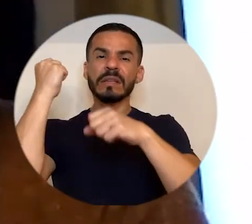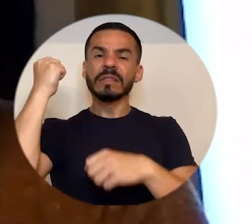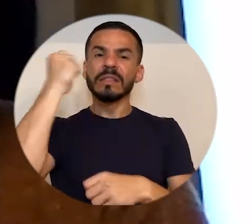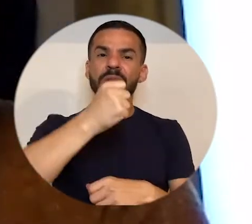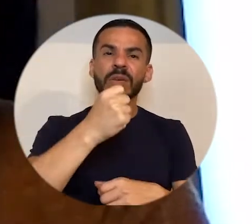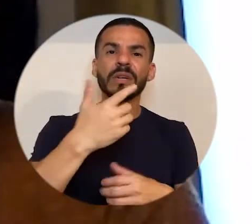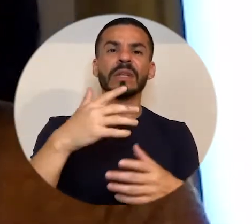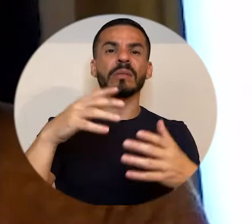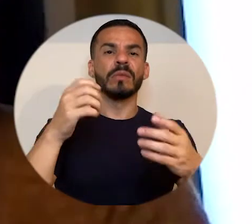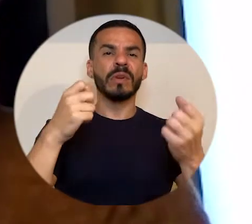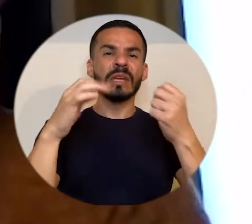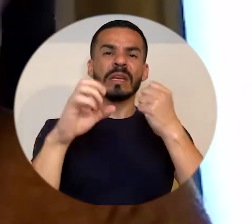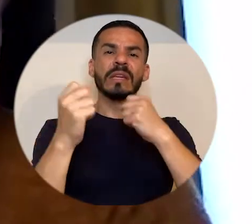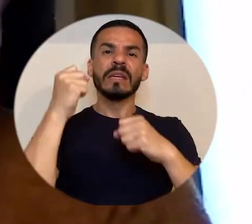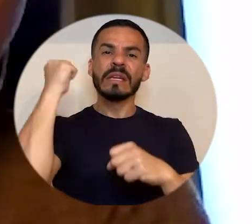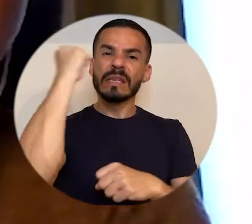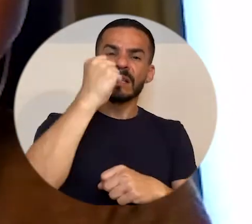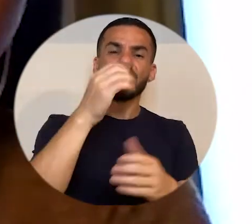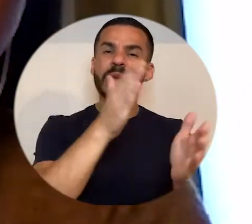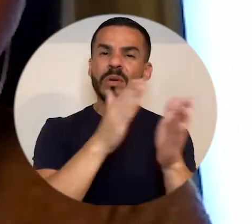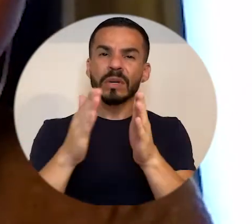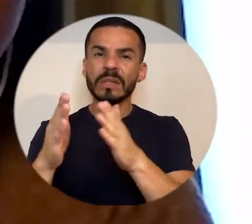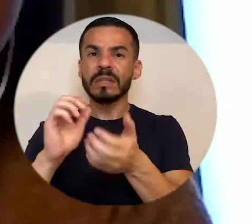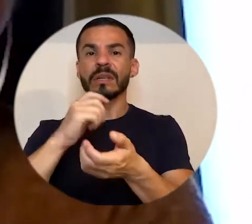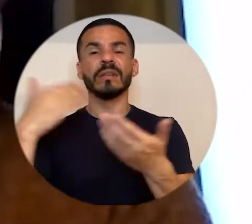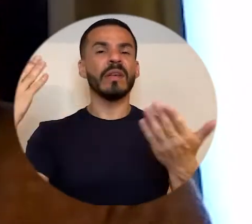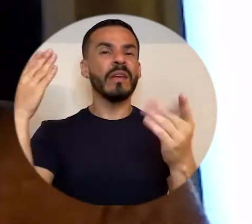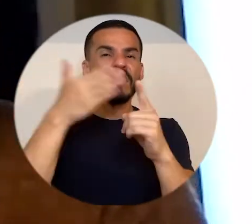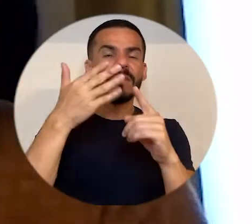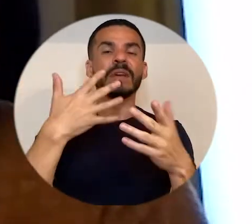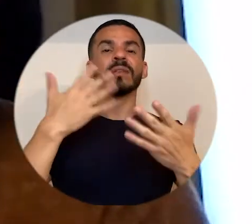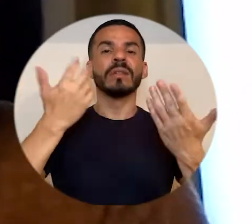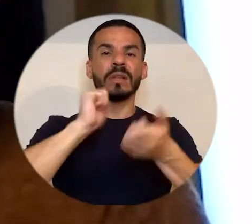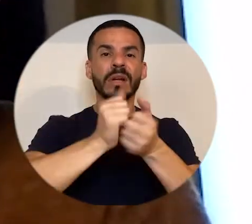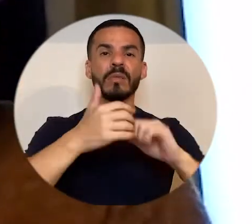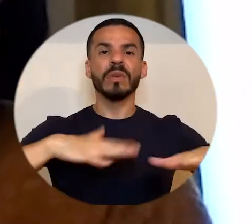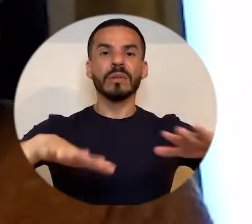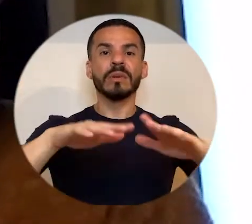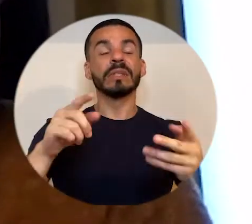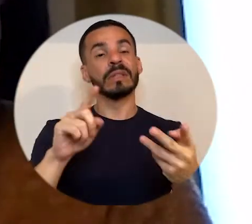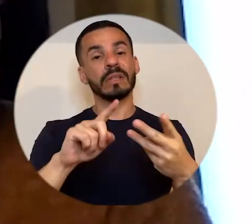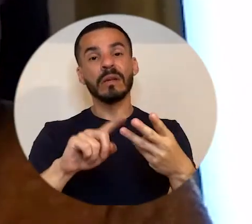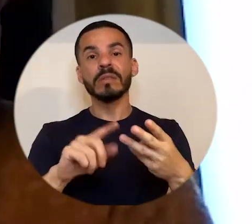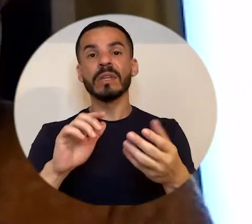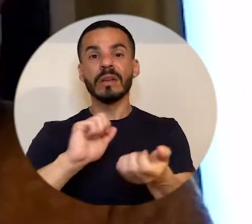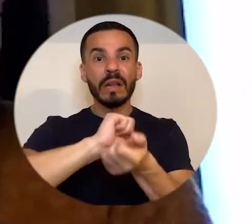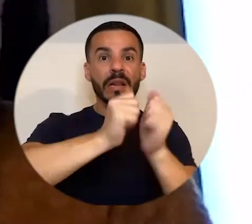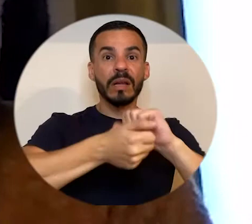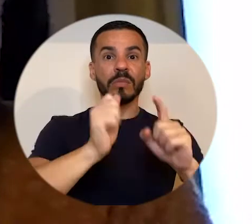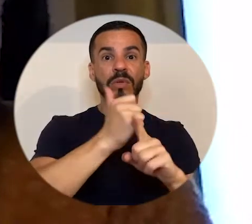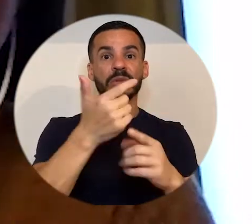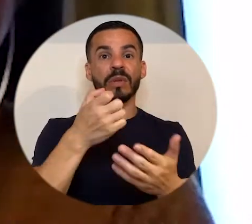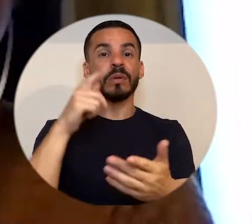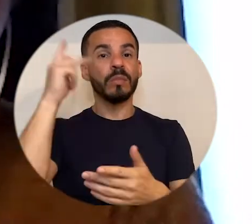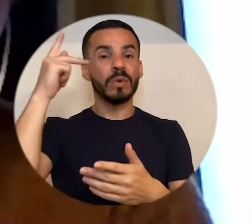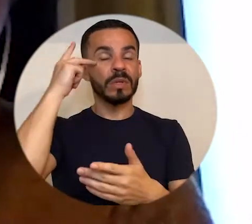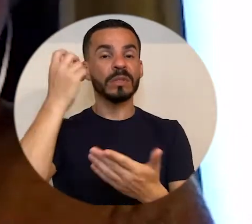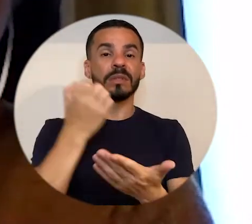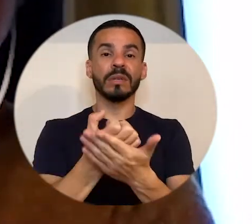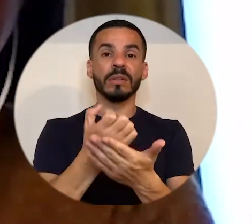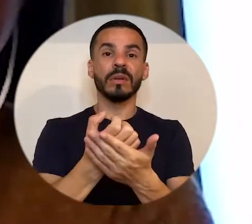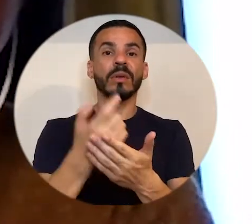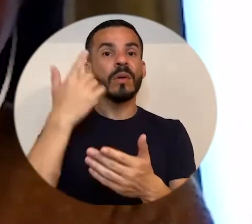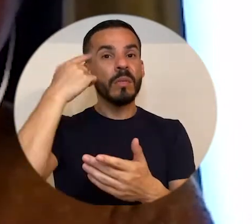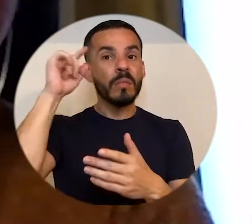crimen organizado, los efectos del cambio climático, y no podríamos omitir la reconfiguración social, política